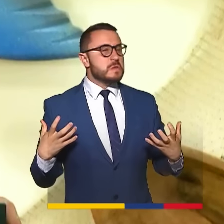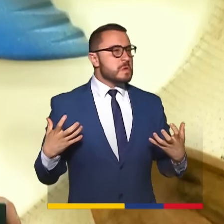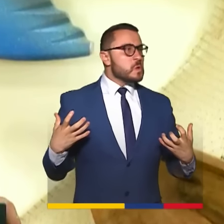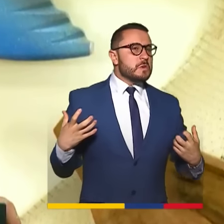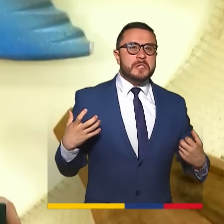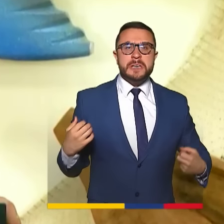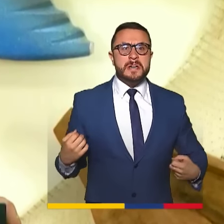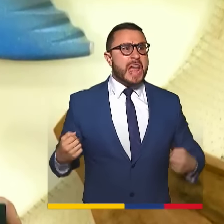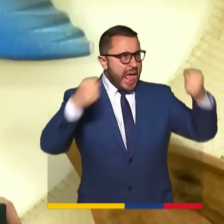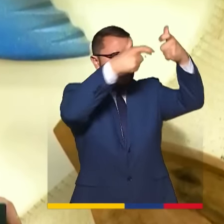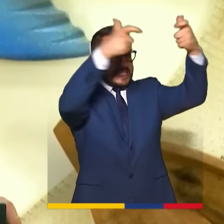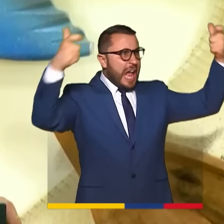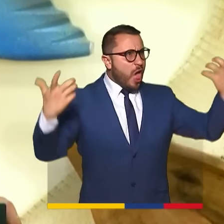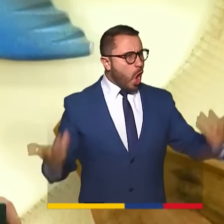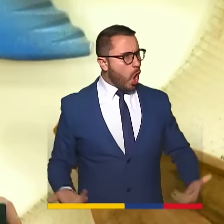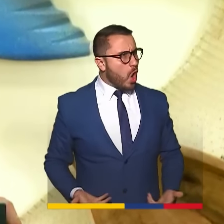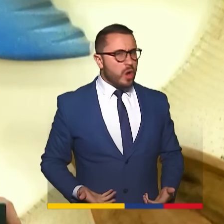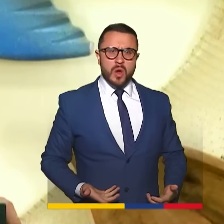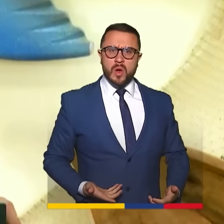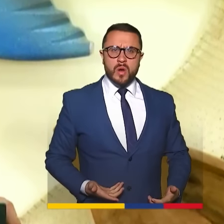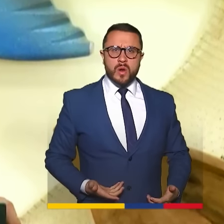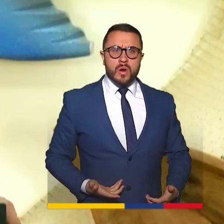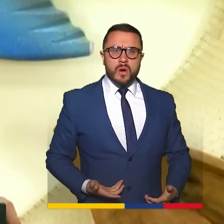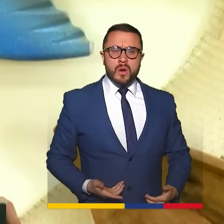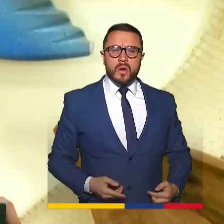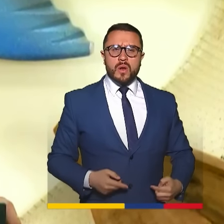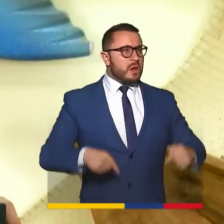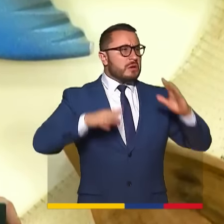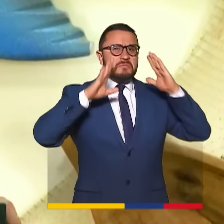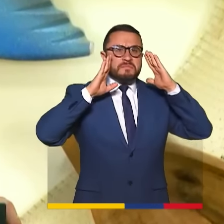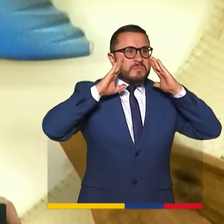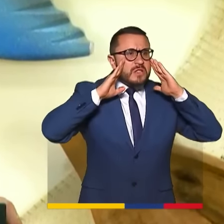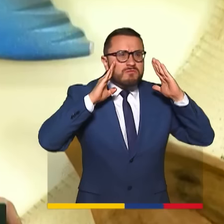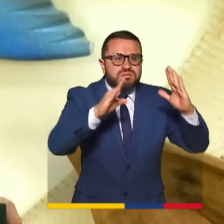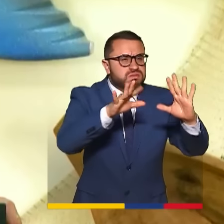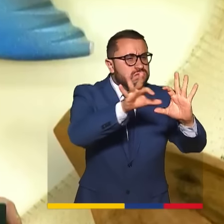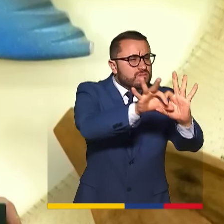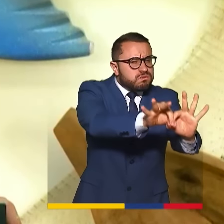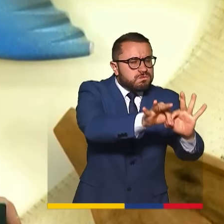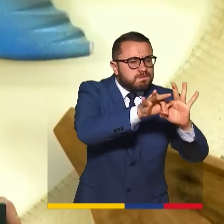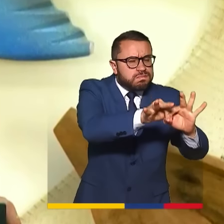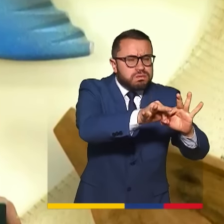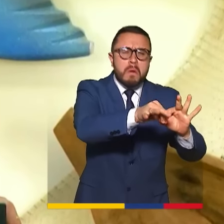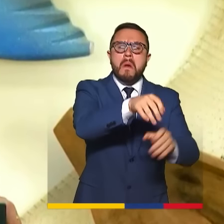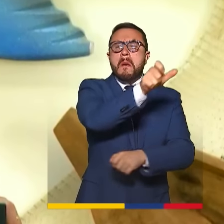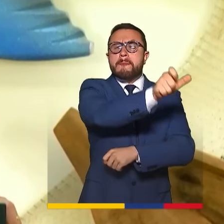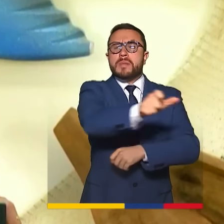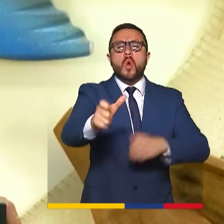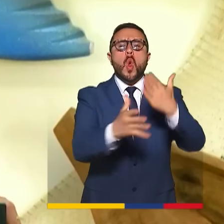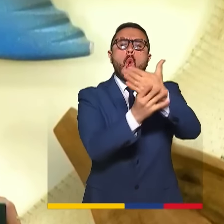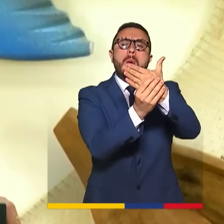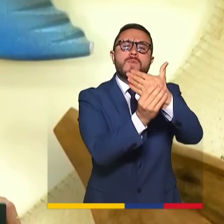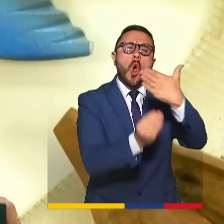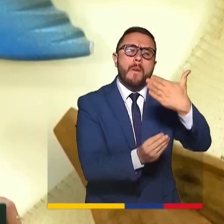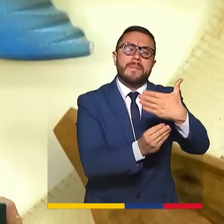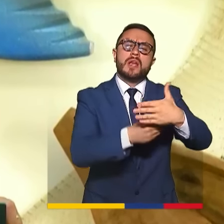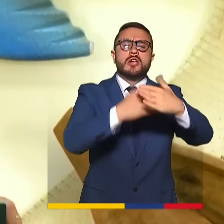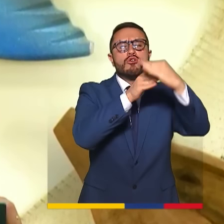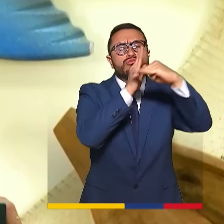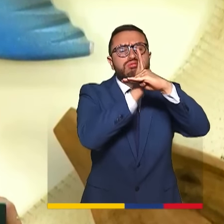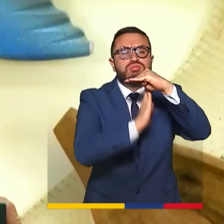de un Estado tiene que ser la de acercarse y abrazar al pobre, a la